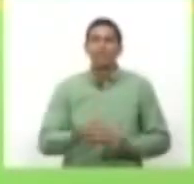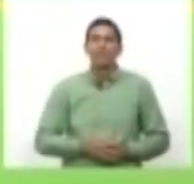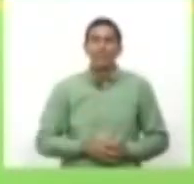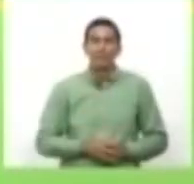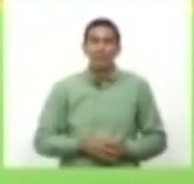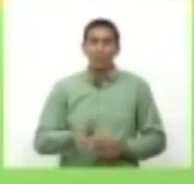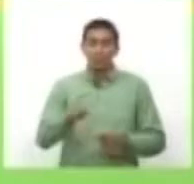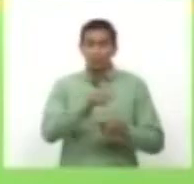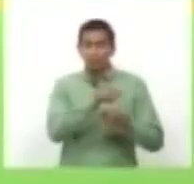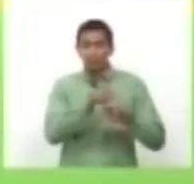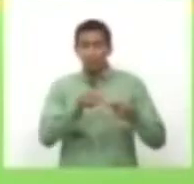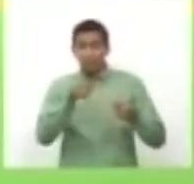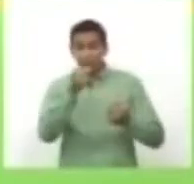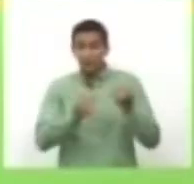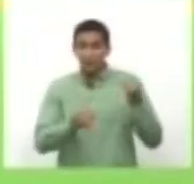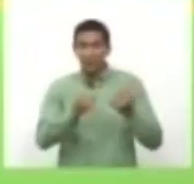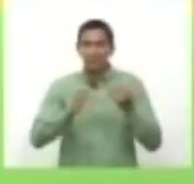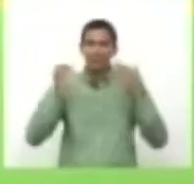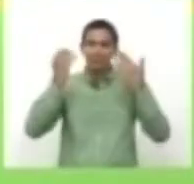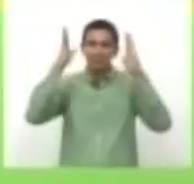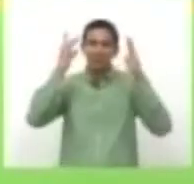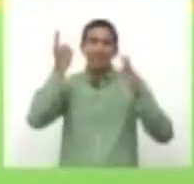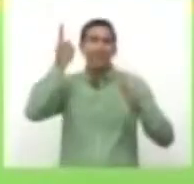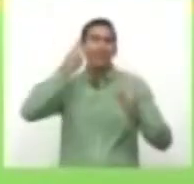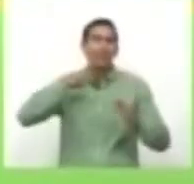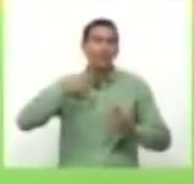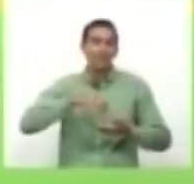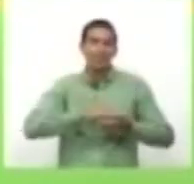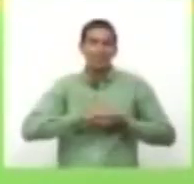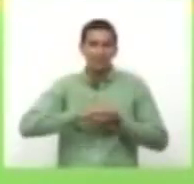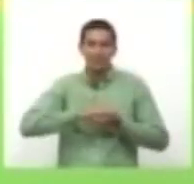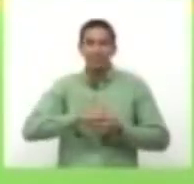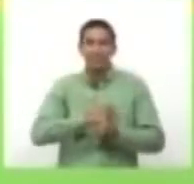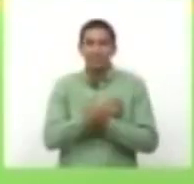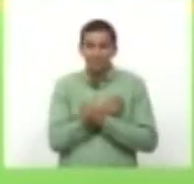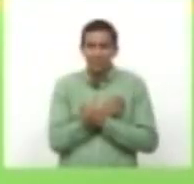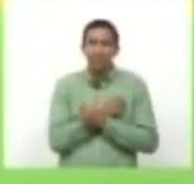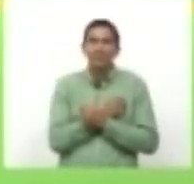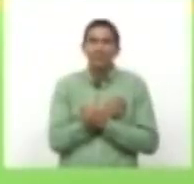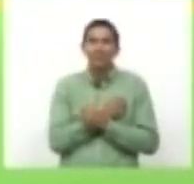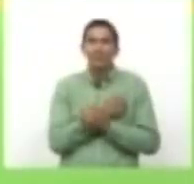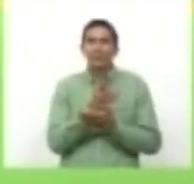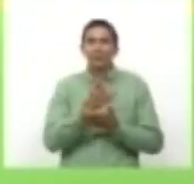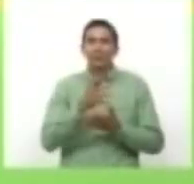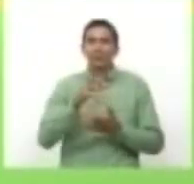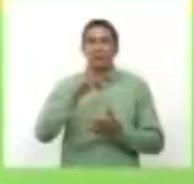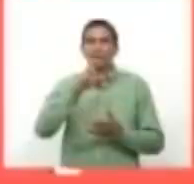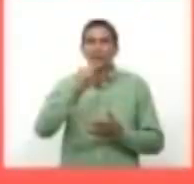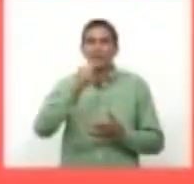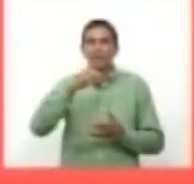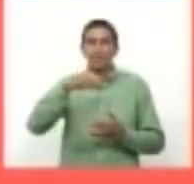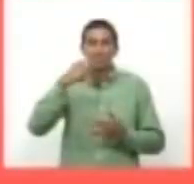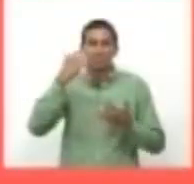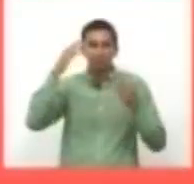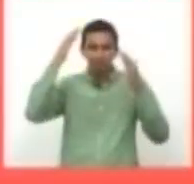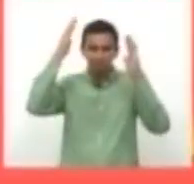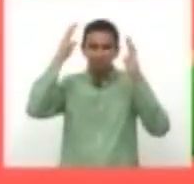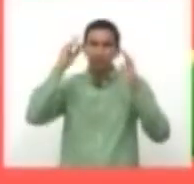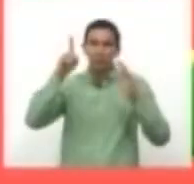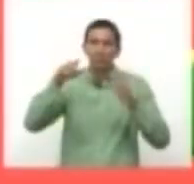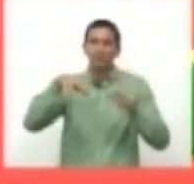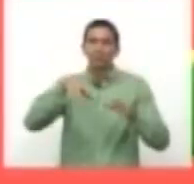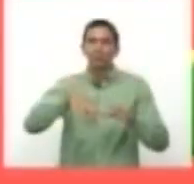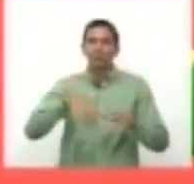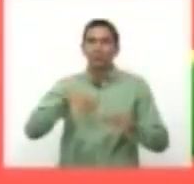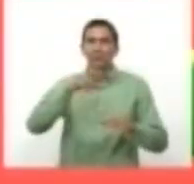de semana la celebración del Mes de Amor y Amistad es en el Rancho Currambero, Patrimonio Cultural. El Día del